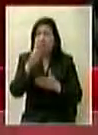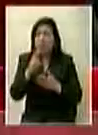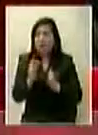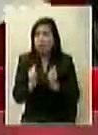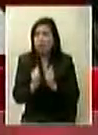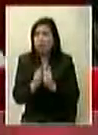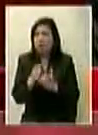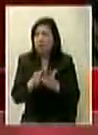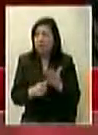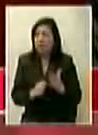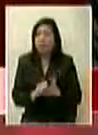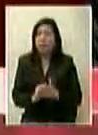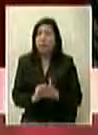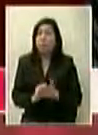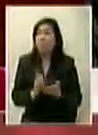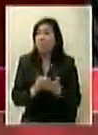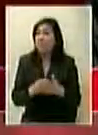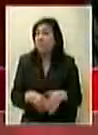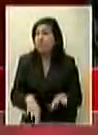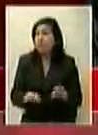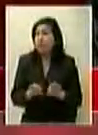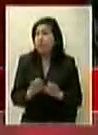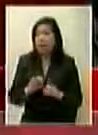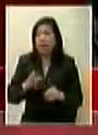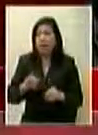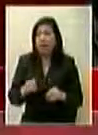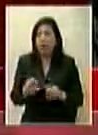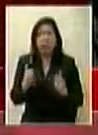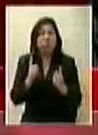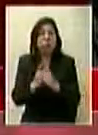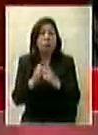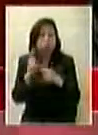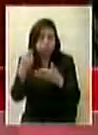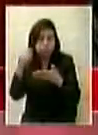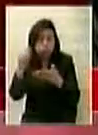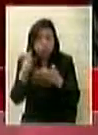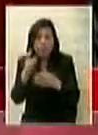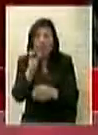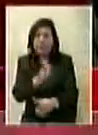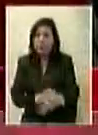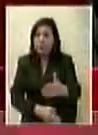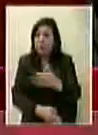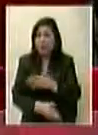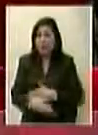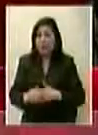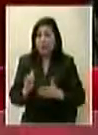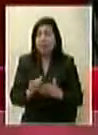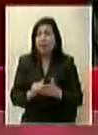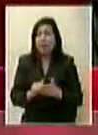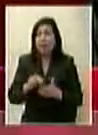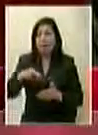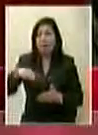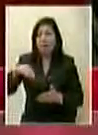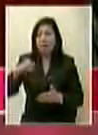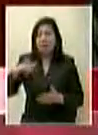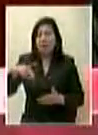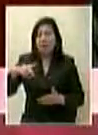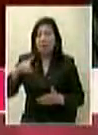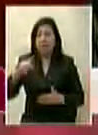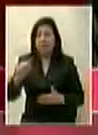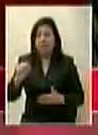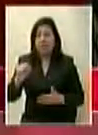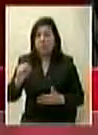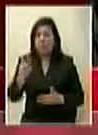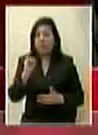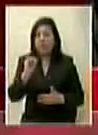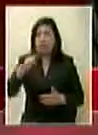cuyo primer paso será priorizar la ejecución de la encuesta especial de discapacidad entre el MINDES y el INEI,